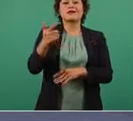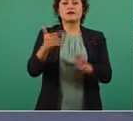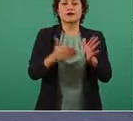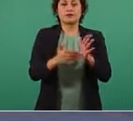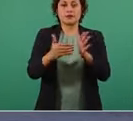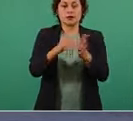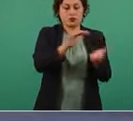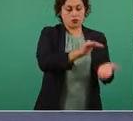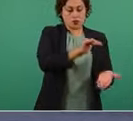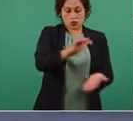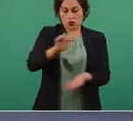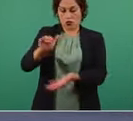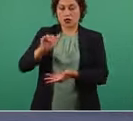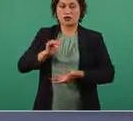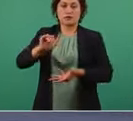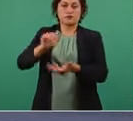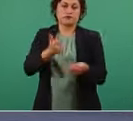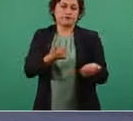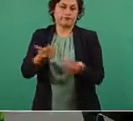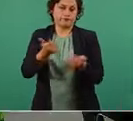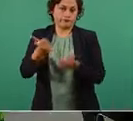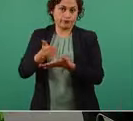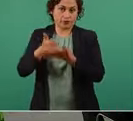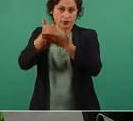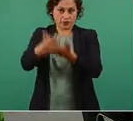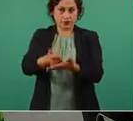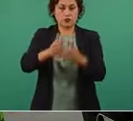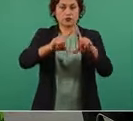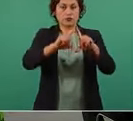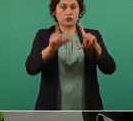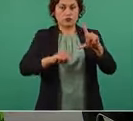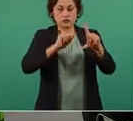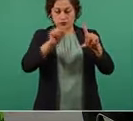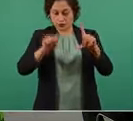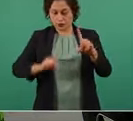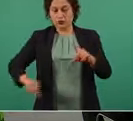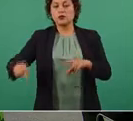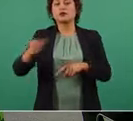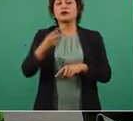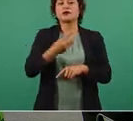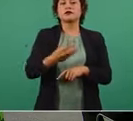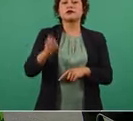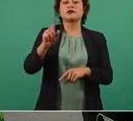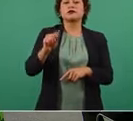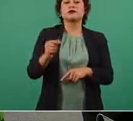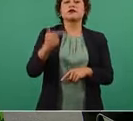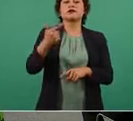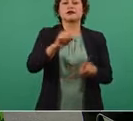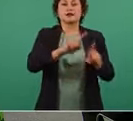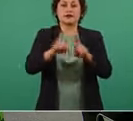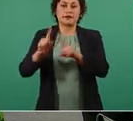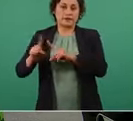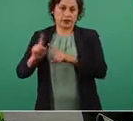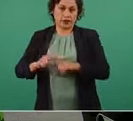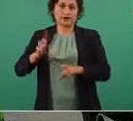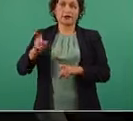de litros de combustible en los 637 autotanques que se tienen, cubriendo 16